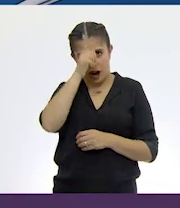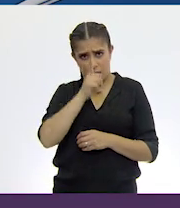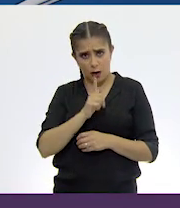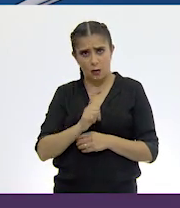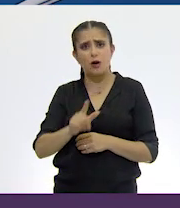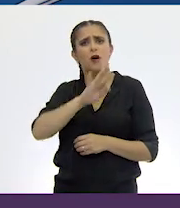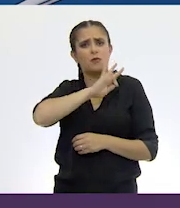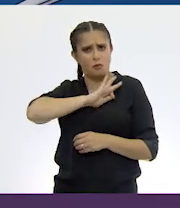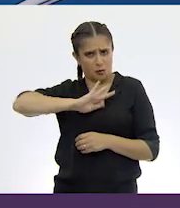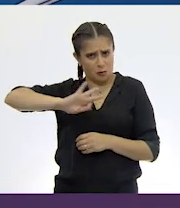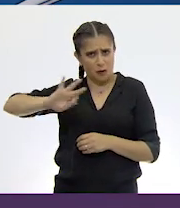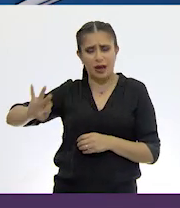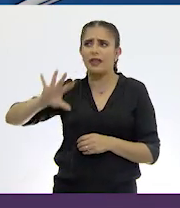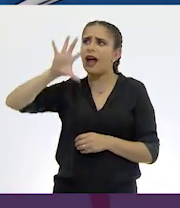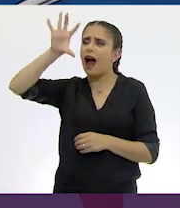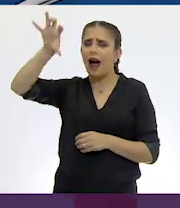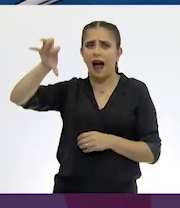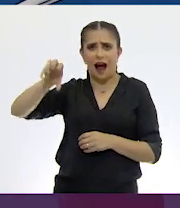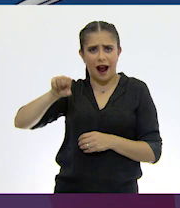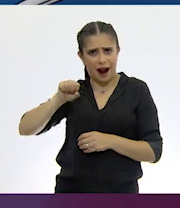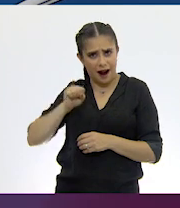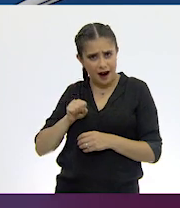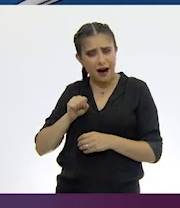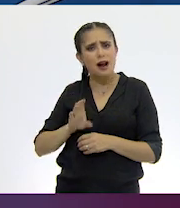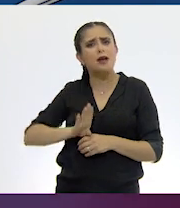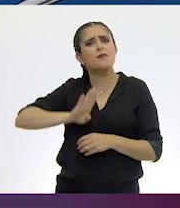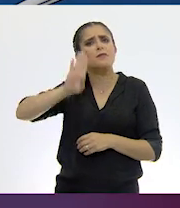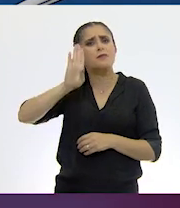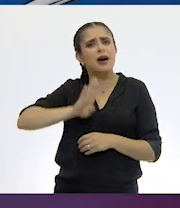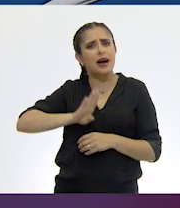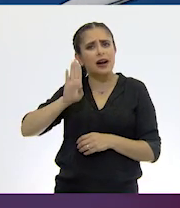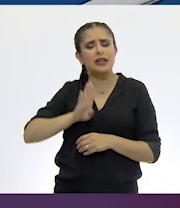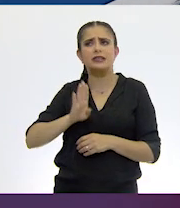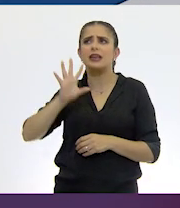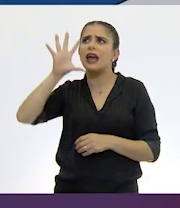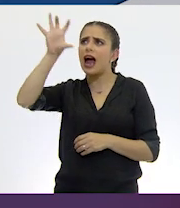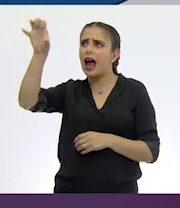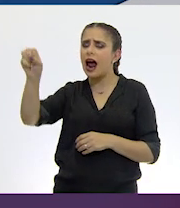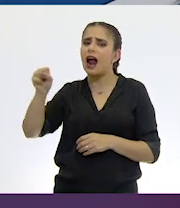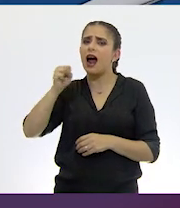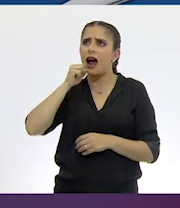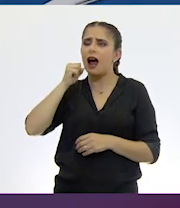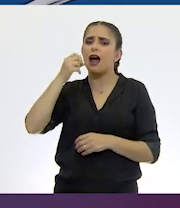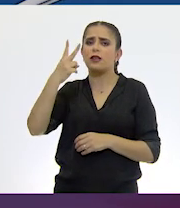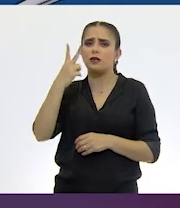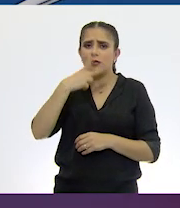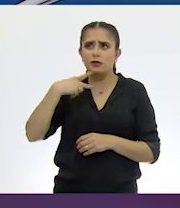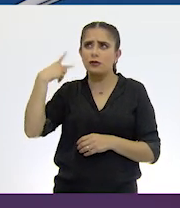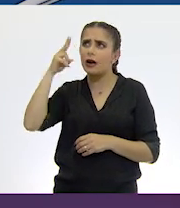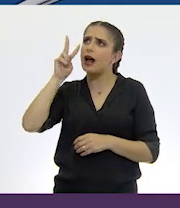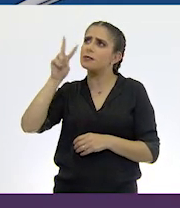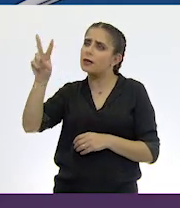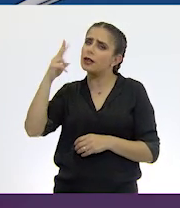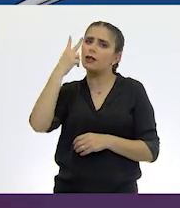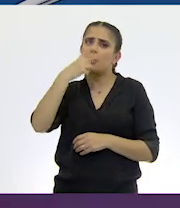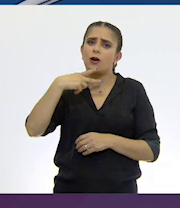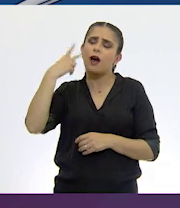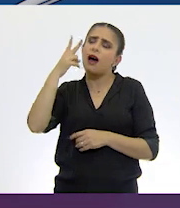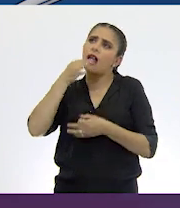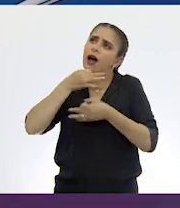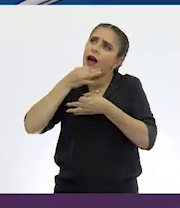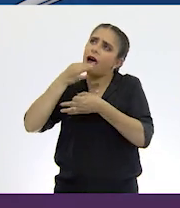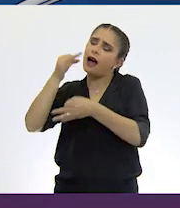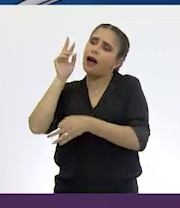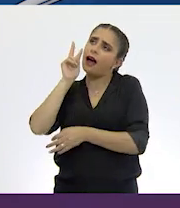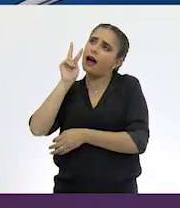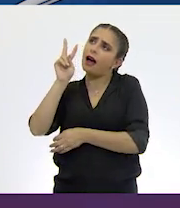a cucharadas o como una cápsula cada 2 horas. Es buena como hipnótico y sedante